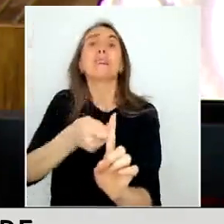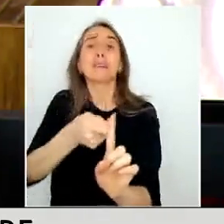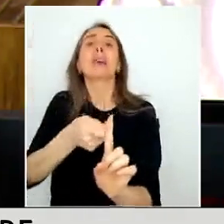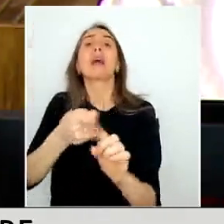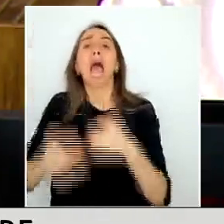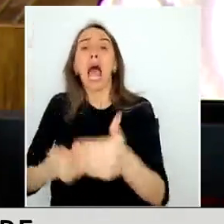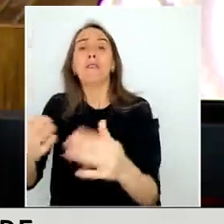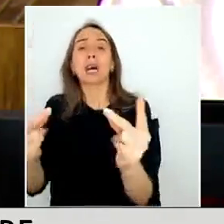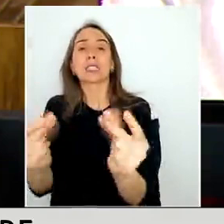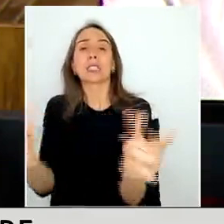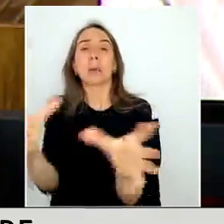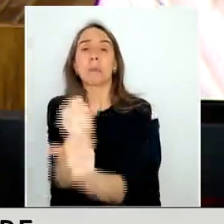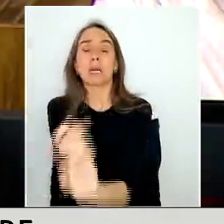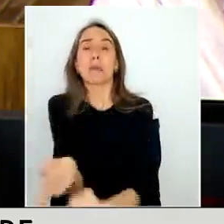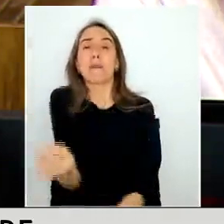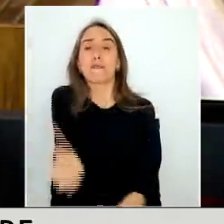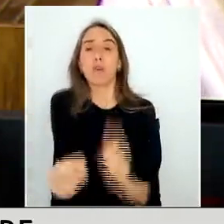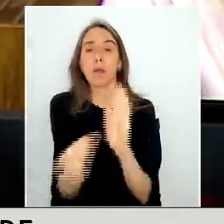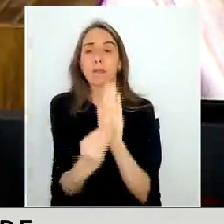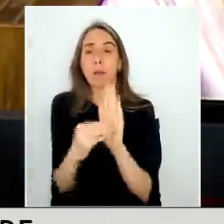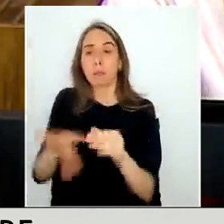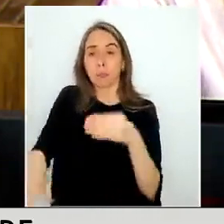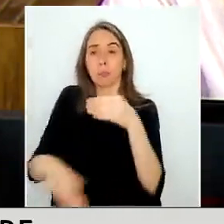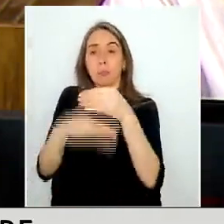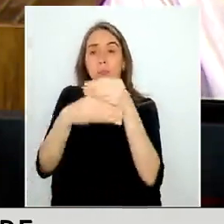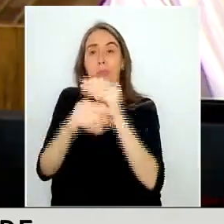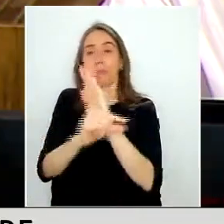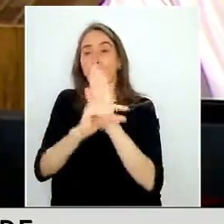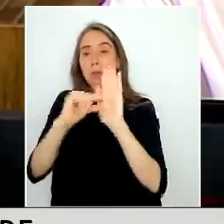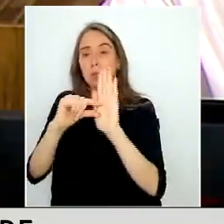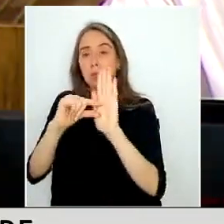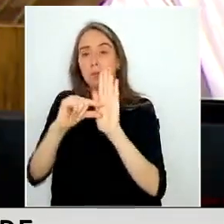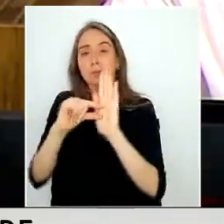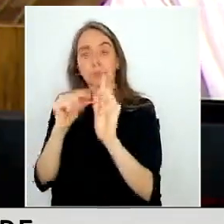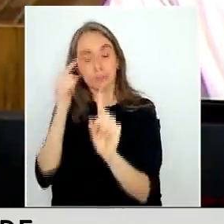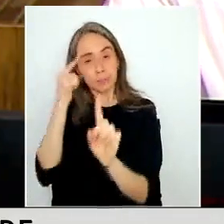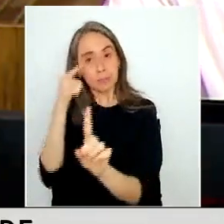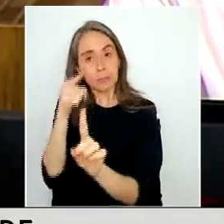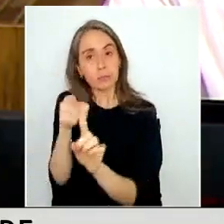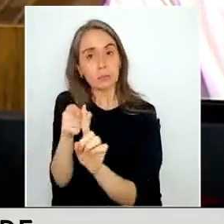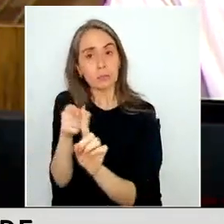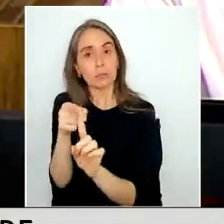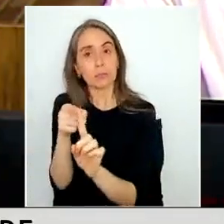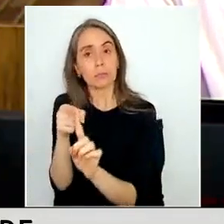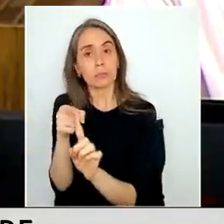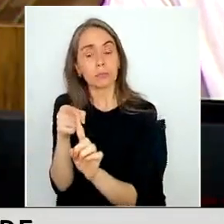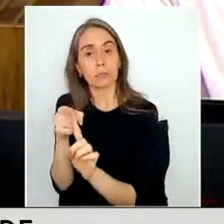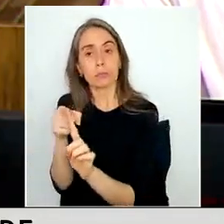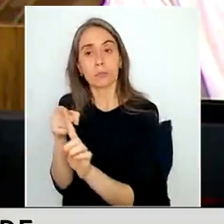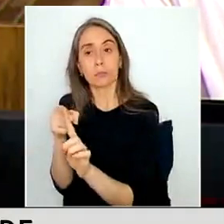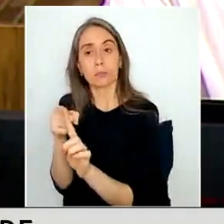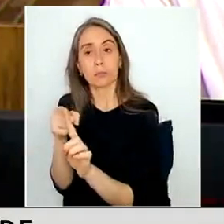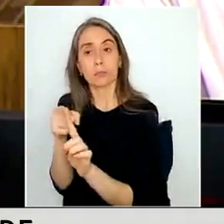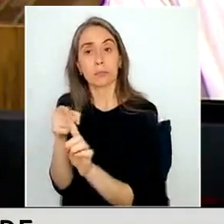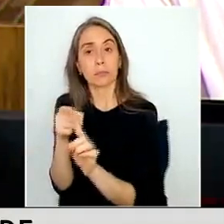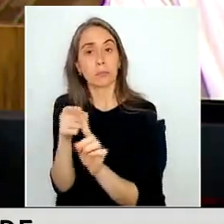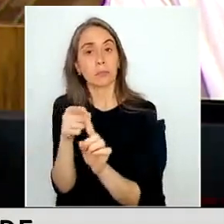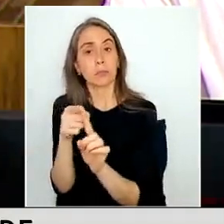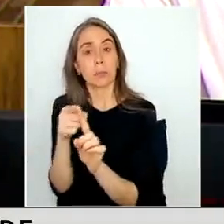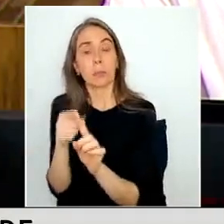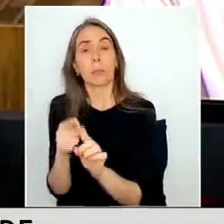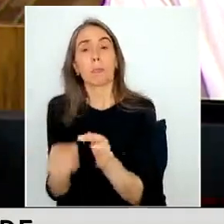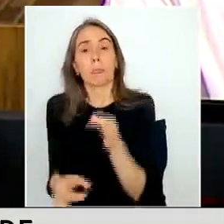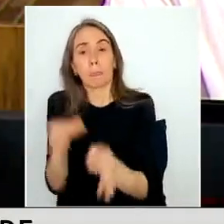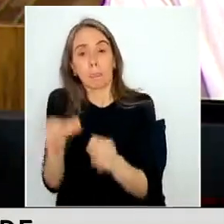reponer una indicación que tiene por objeto que efectivamente dentro del proceso